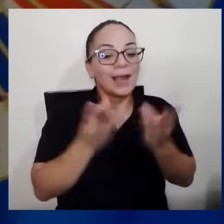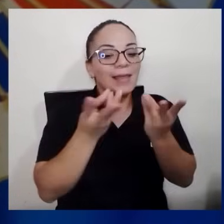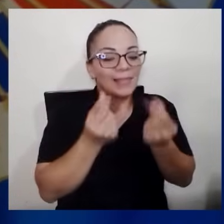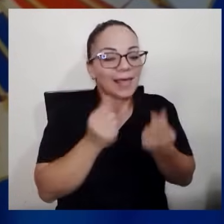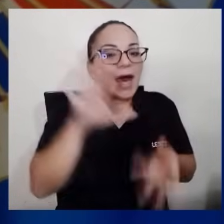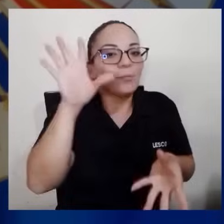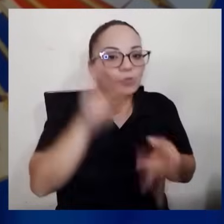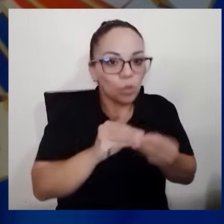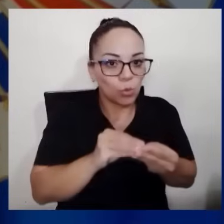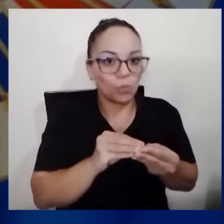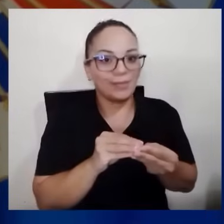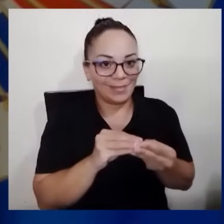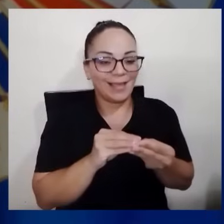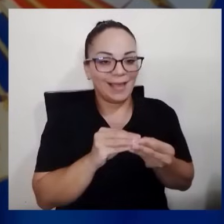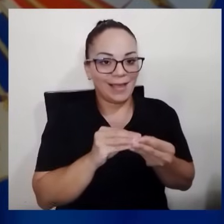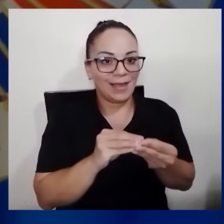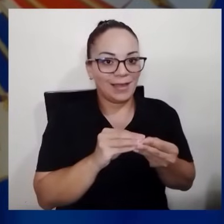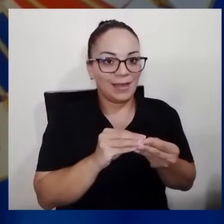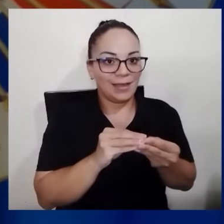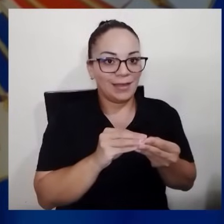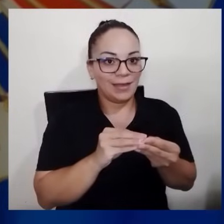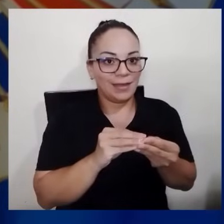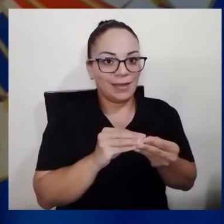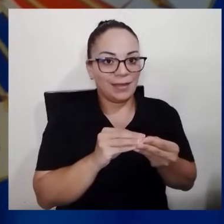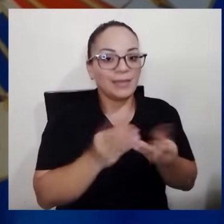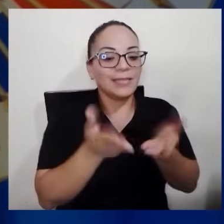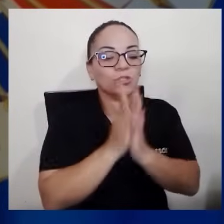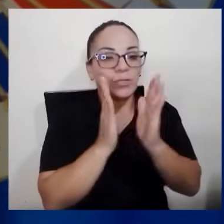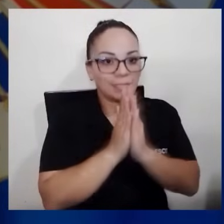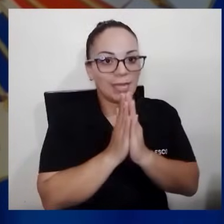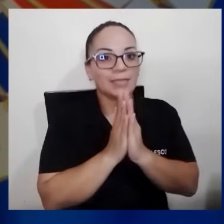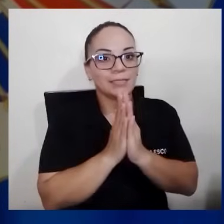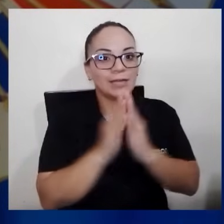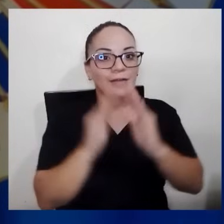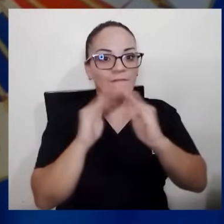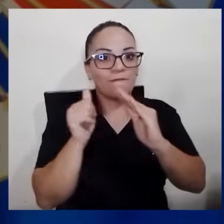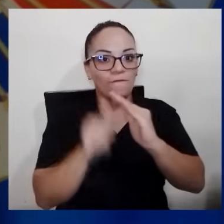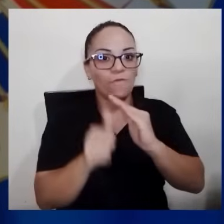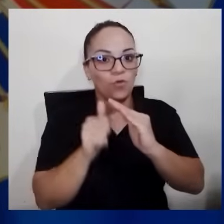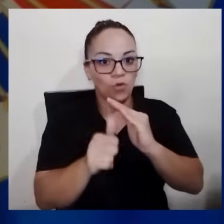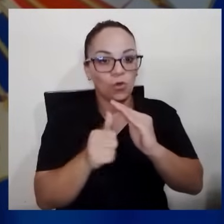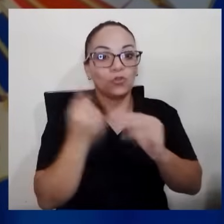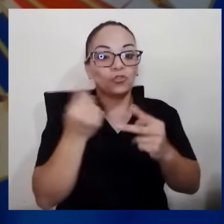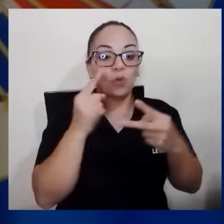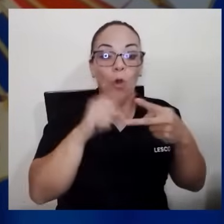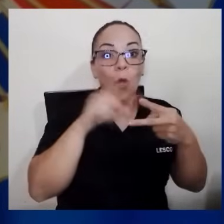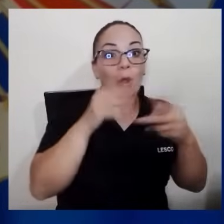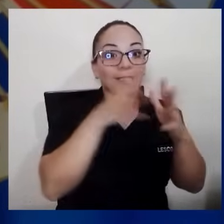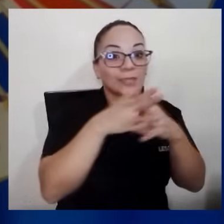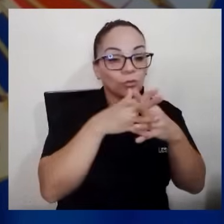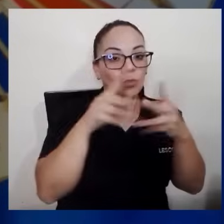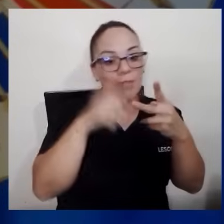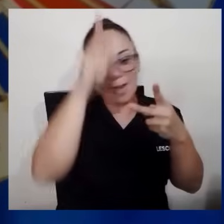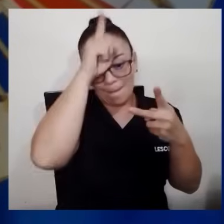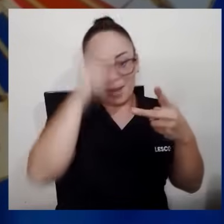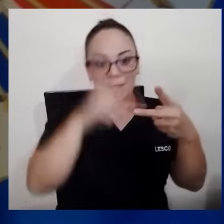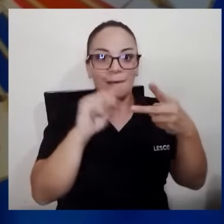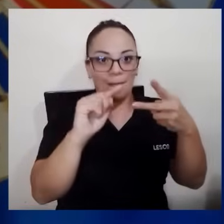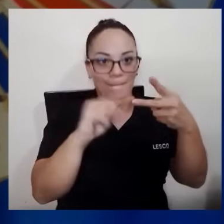absoluta de solicitudes de Refugio Esa es